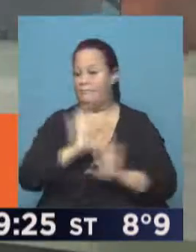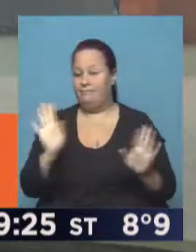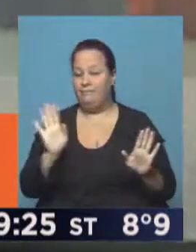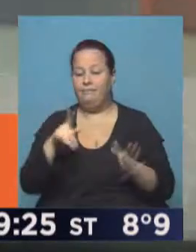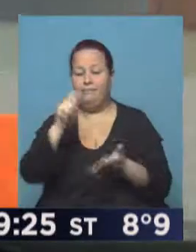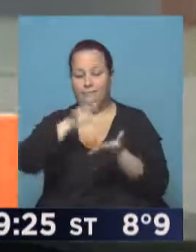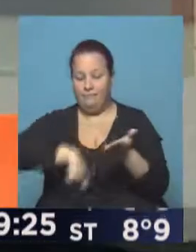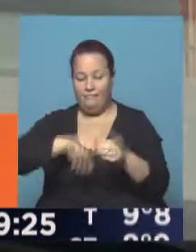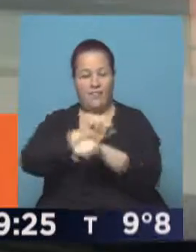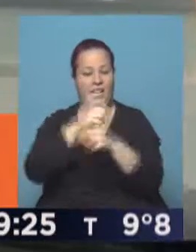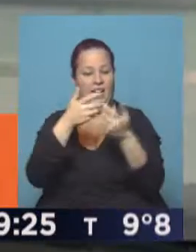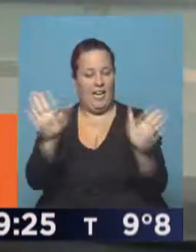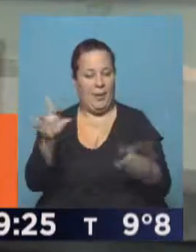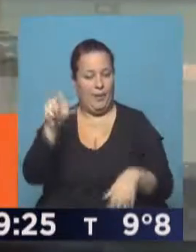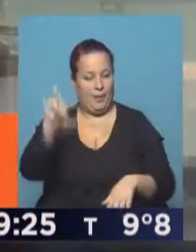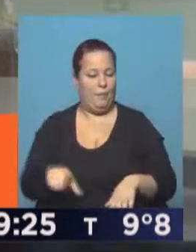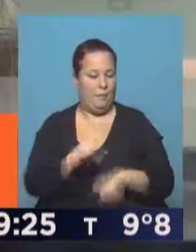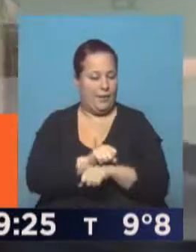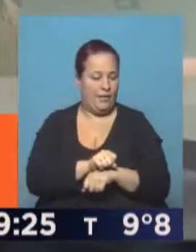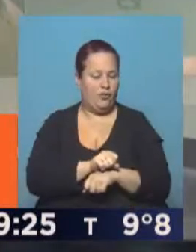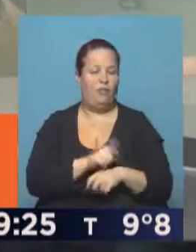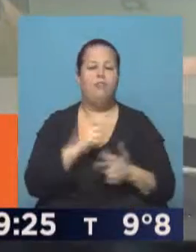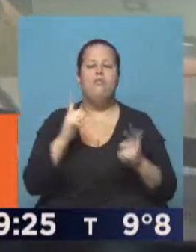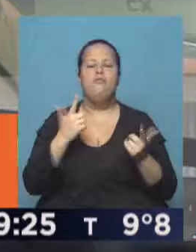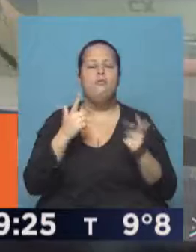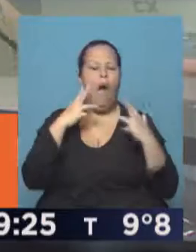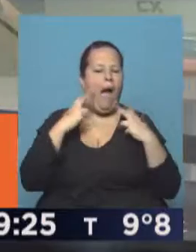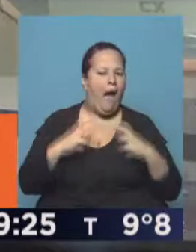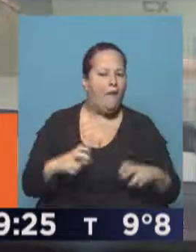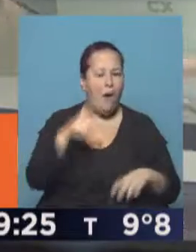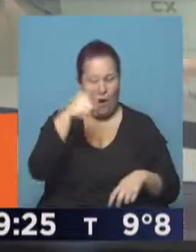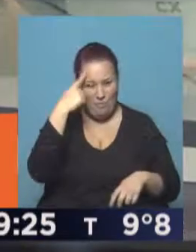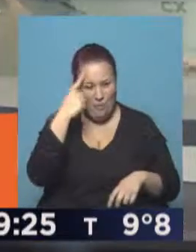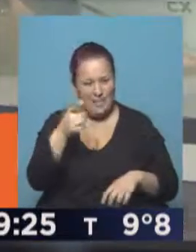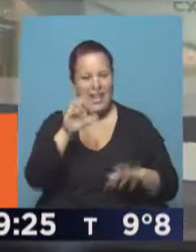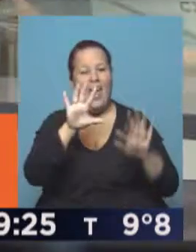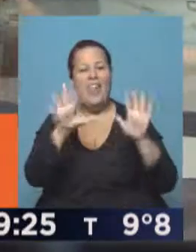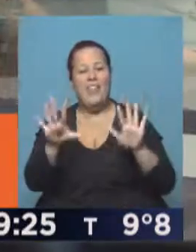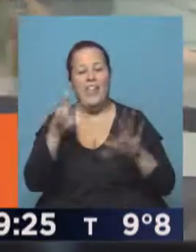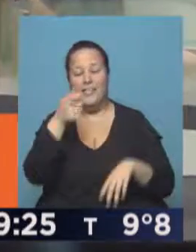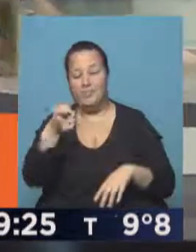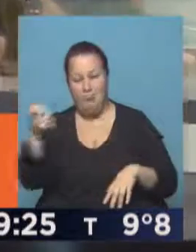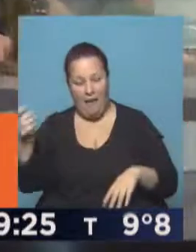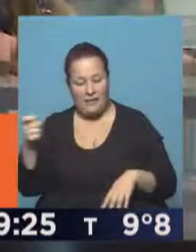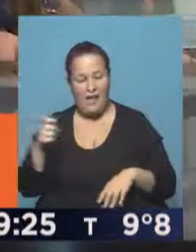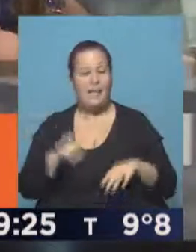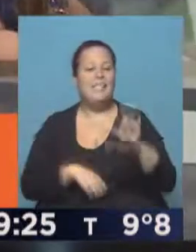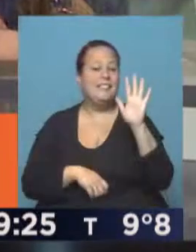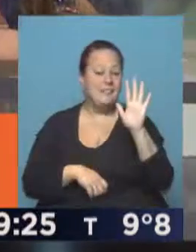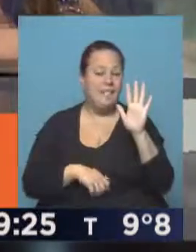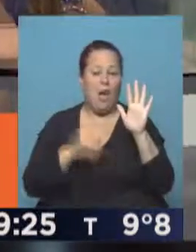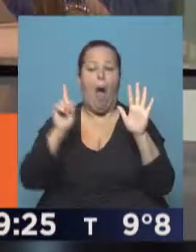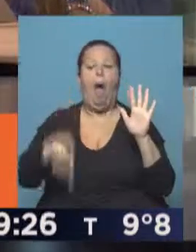la liberación del detenido. No hay una investigación. Ustedes piensen que de cada 10 homicidios, de 5